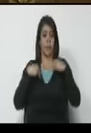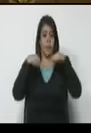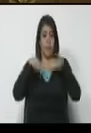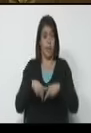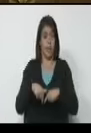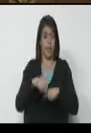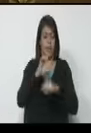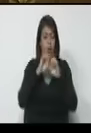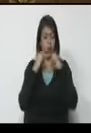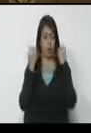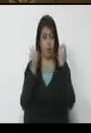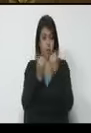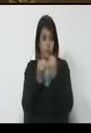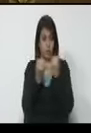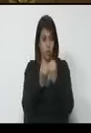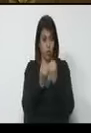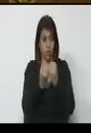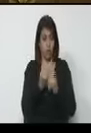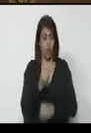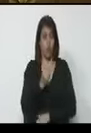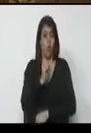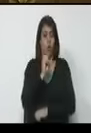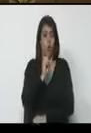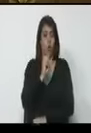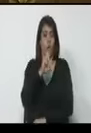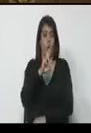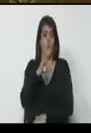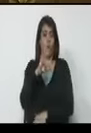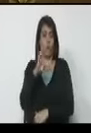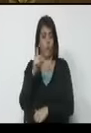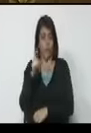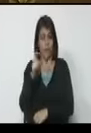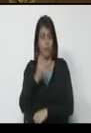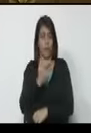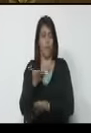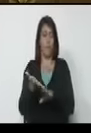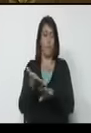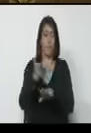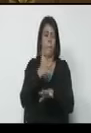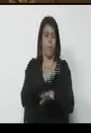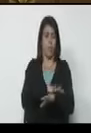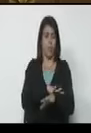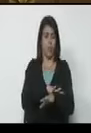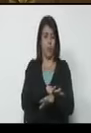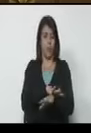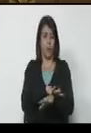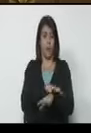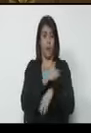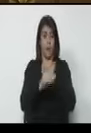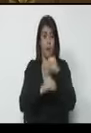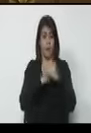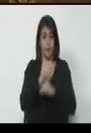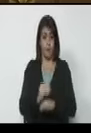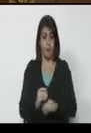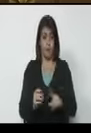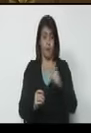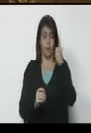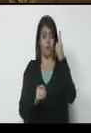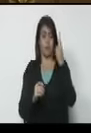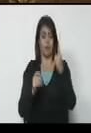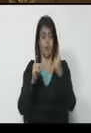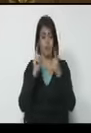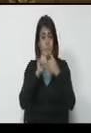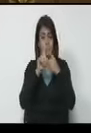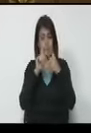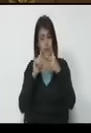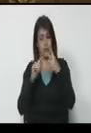Estas ONG, Orbex, es la peor de ellas, querido presidente, que nacieron con las primeras oleadas